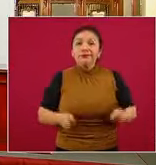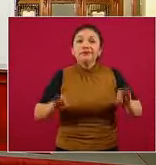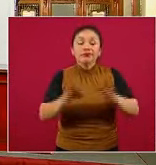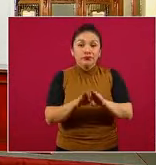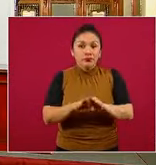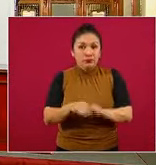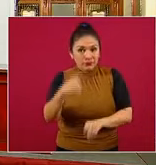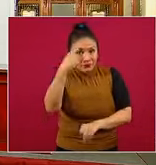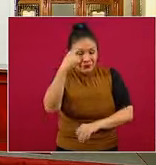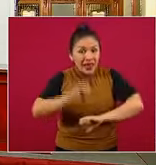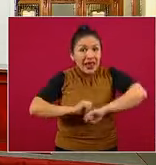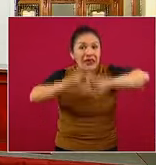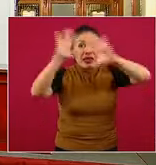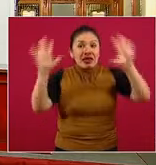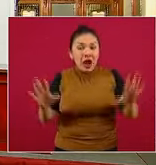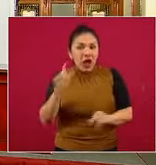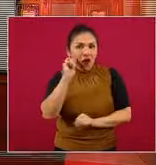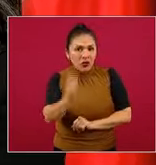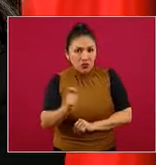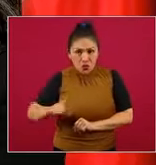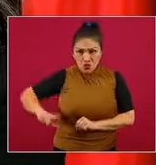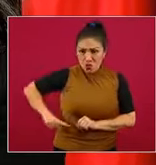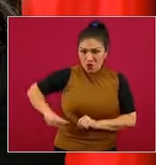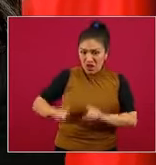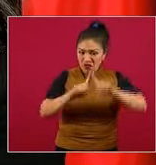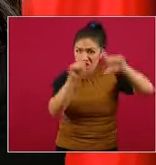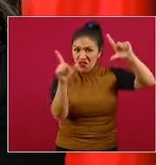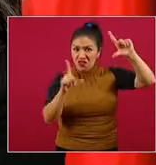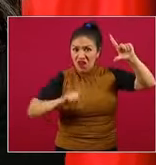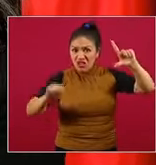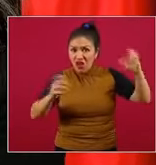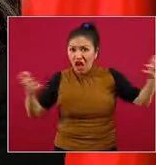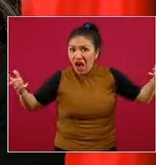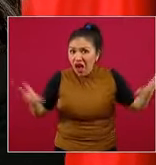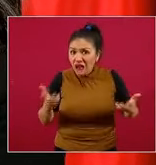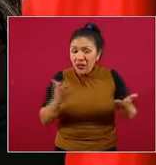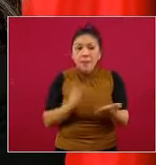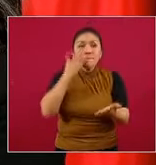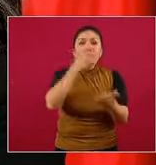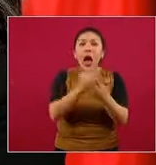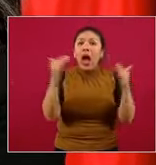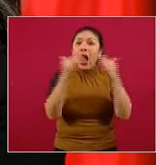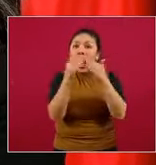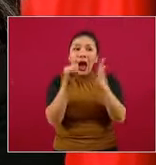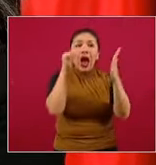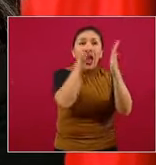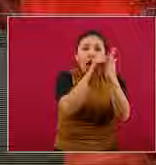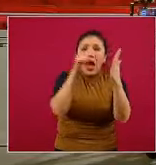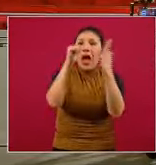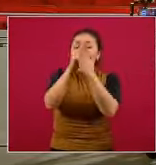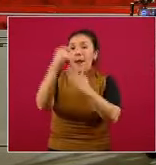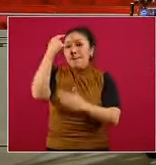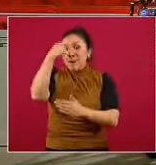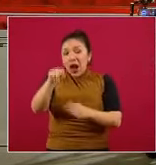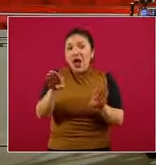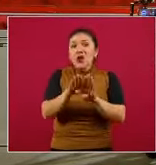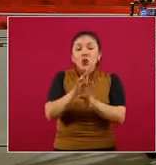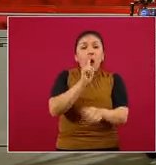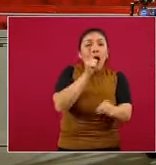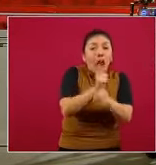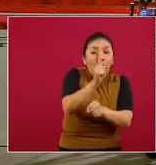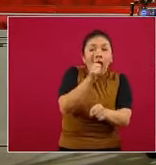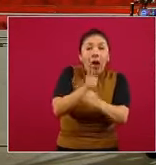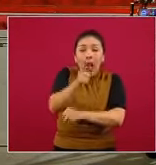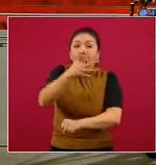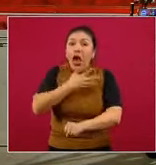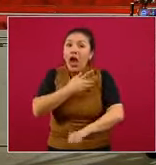no perder de vista que no es un gobierno nacional el que va a cada casa a hacer acciones de detección,